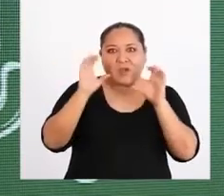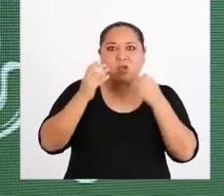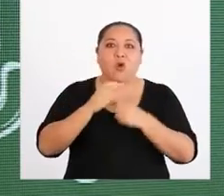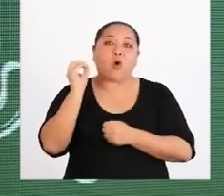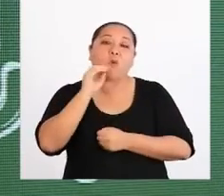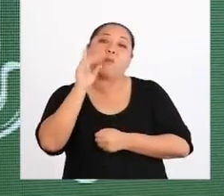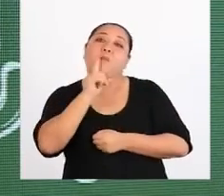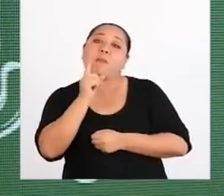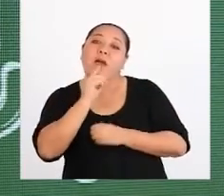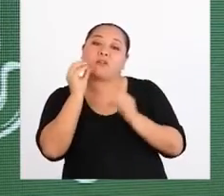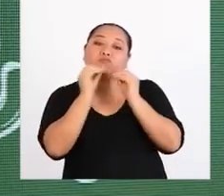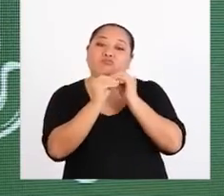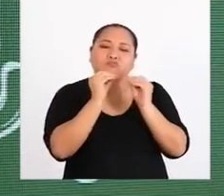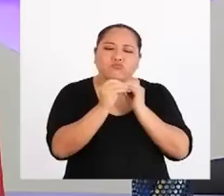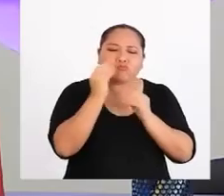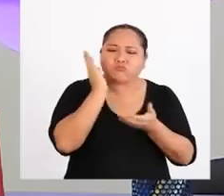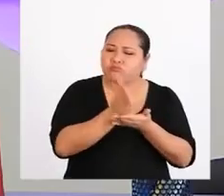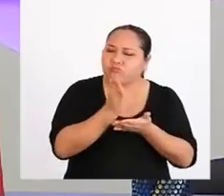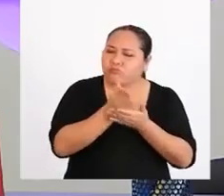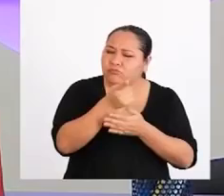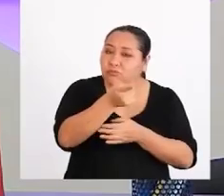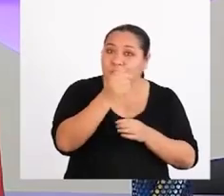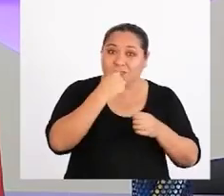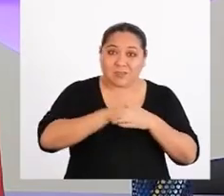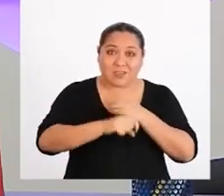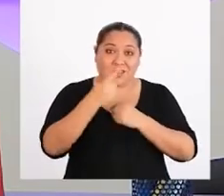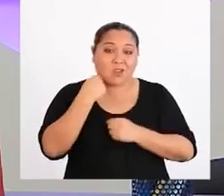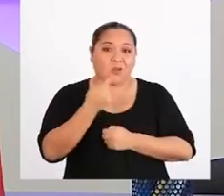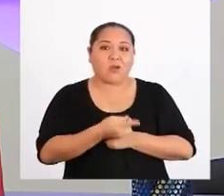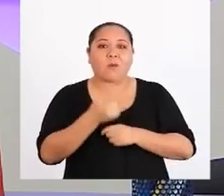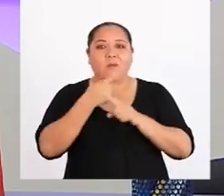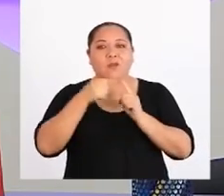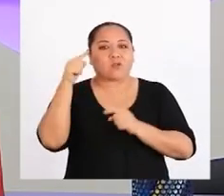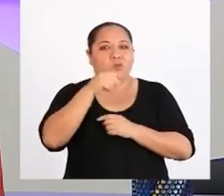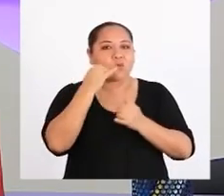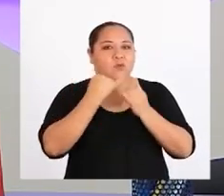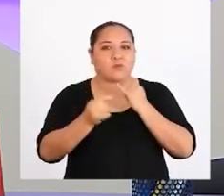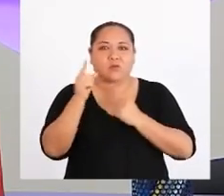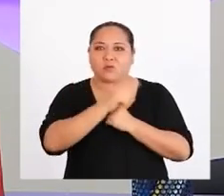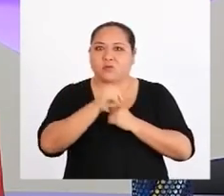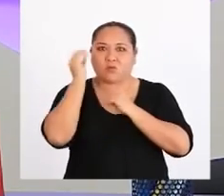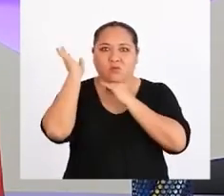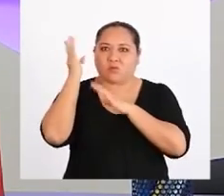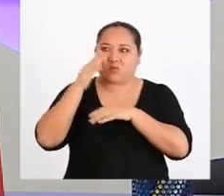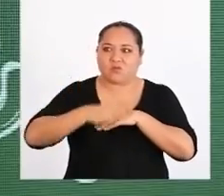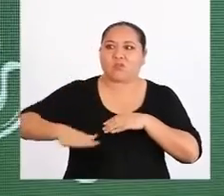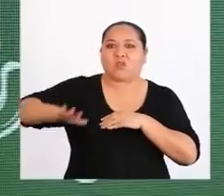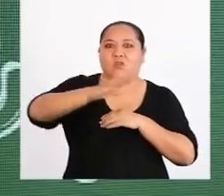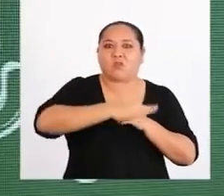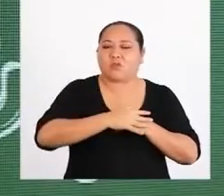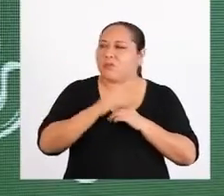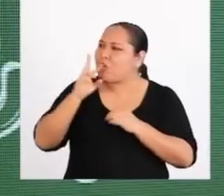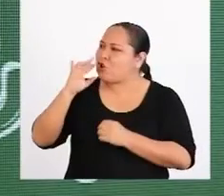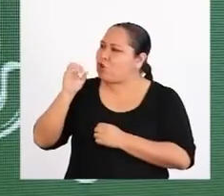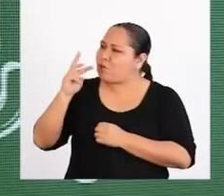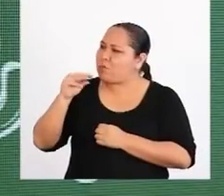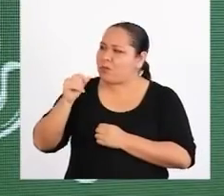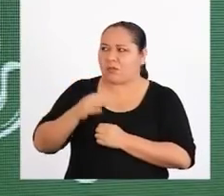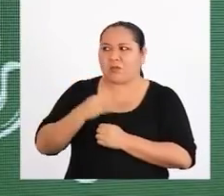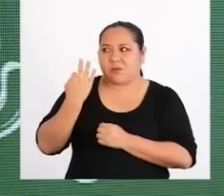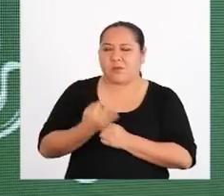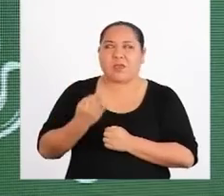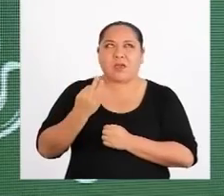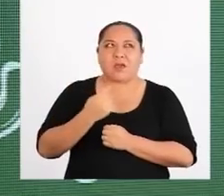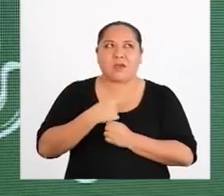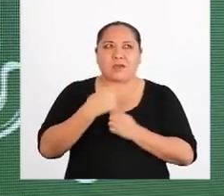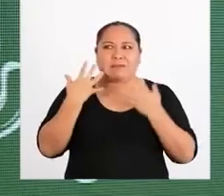incluso un papá que corrige a su hijo. Pero ese último caso no es una exposición pública. Romina, en serio